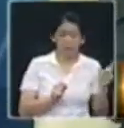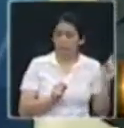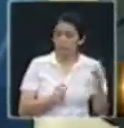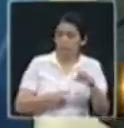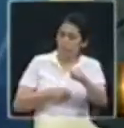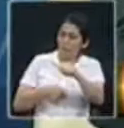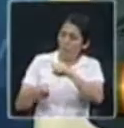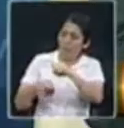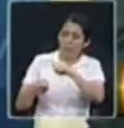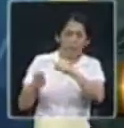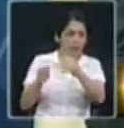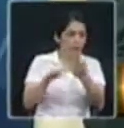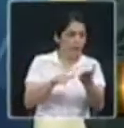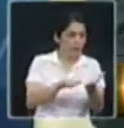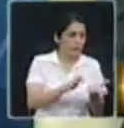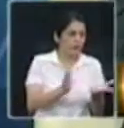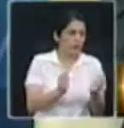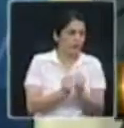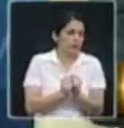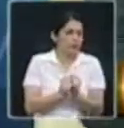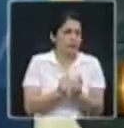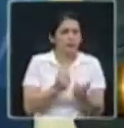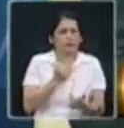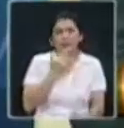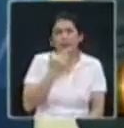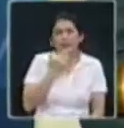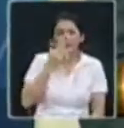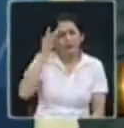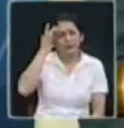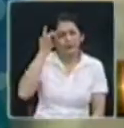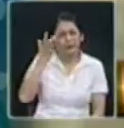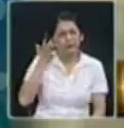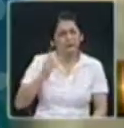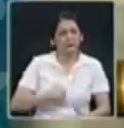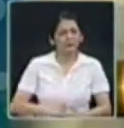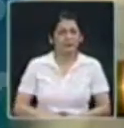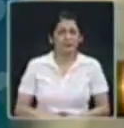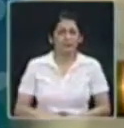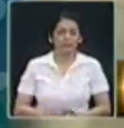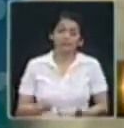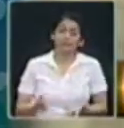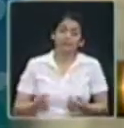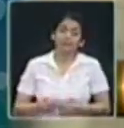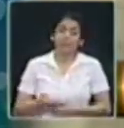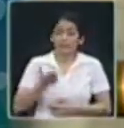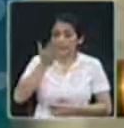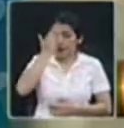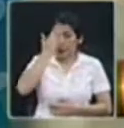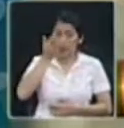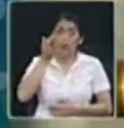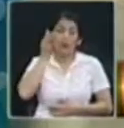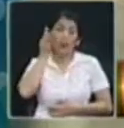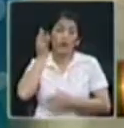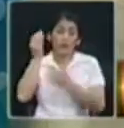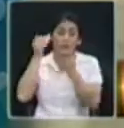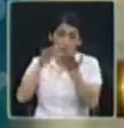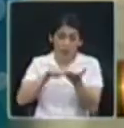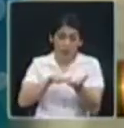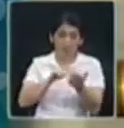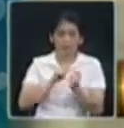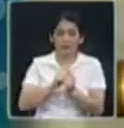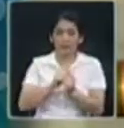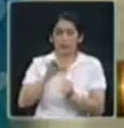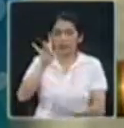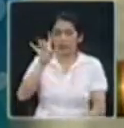degenera al final en la muerte de la mujer, en este caso de la pareja? Bueno, de hecho el 85% de casos de femicidio que